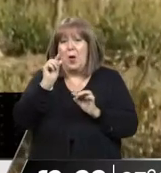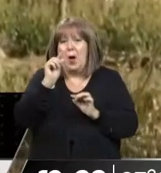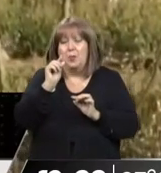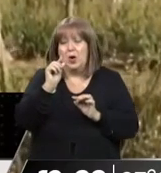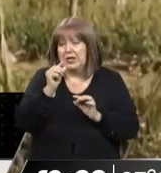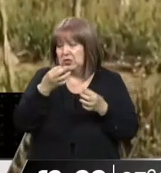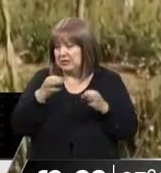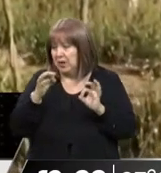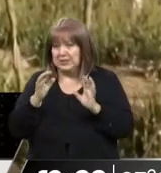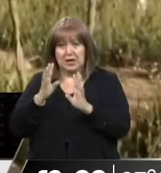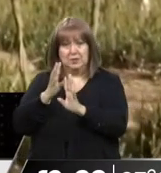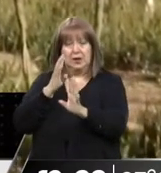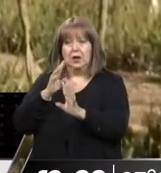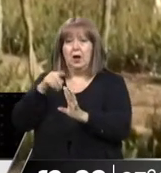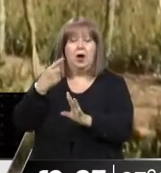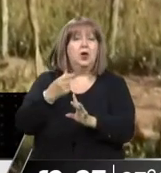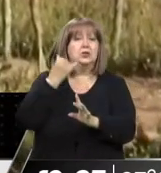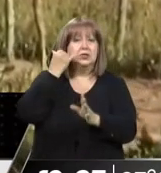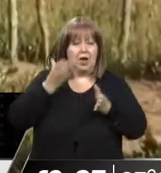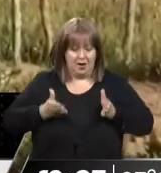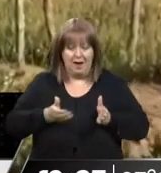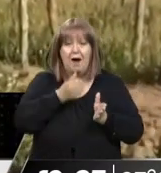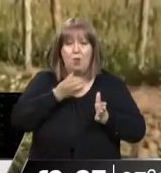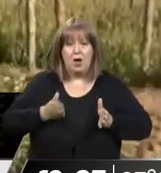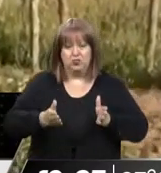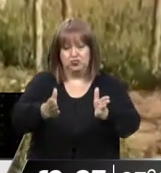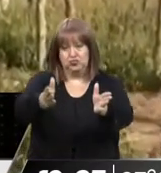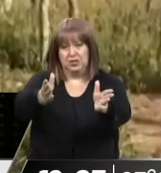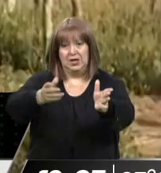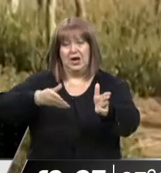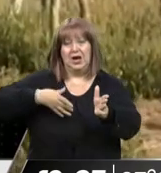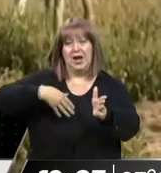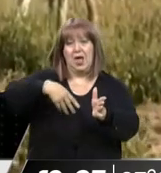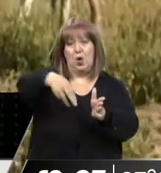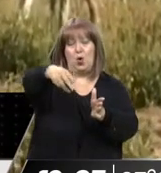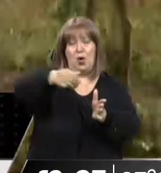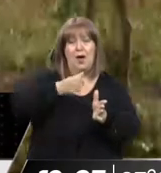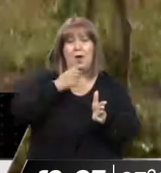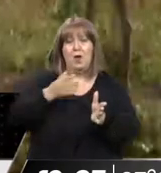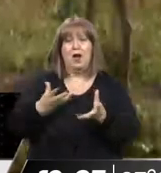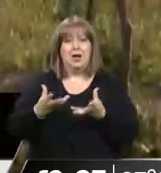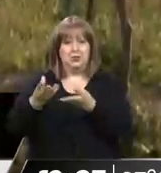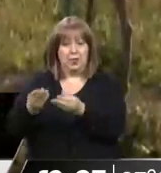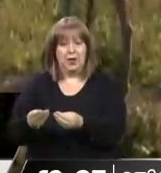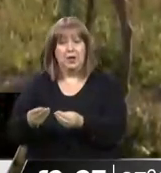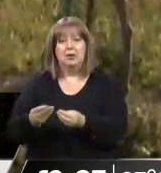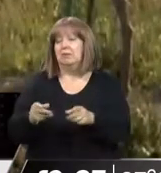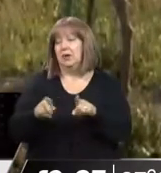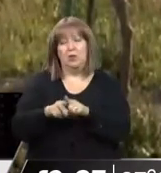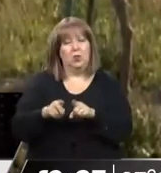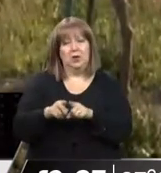nada más, pero el resto, que hemos regado los callejones esa noche, algo ayudó, pero no logró